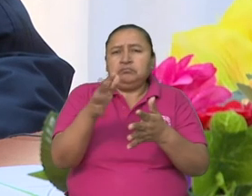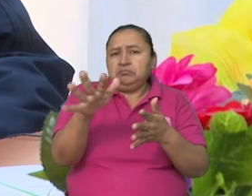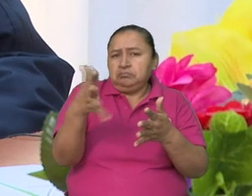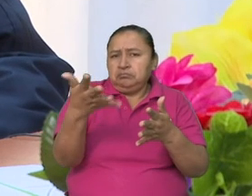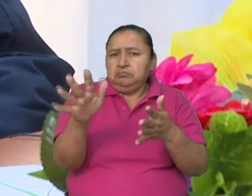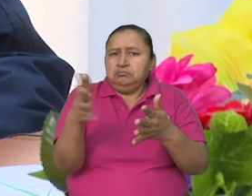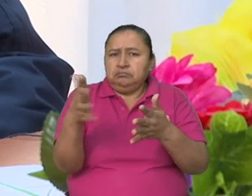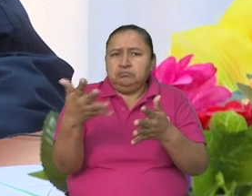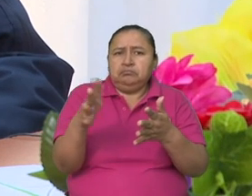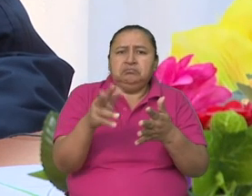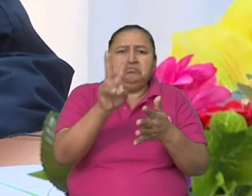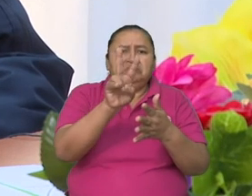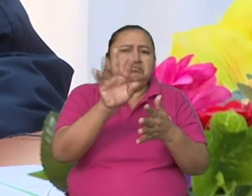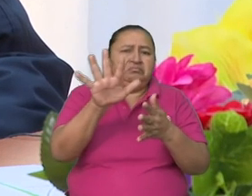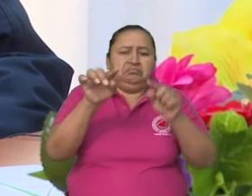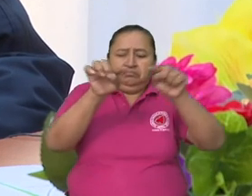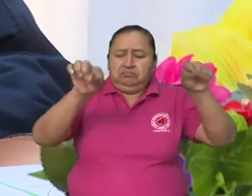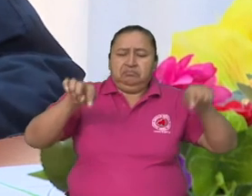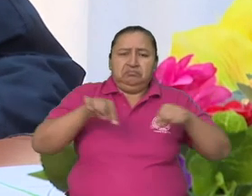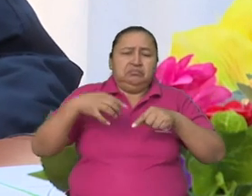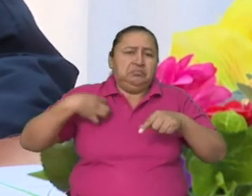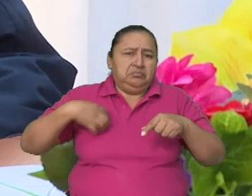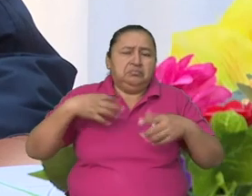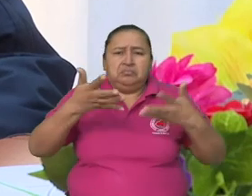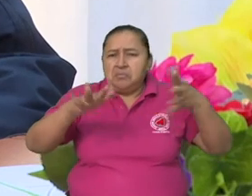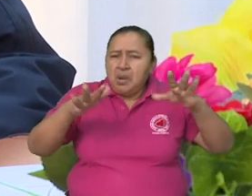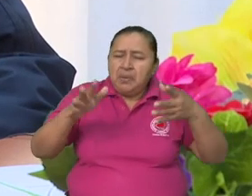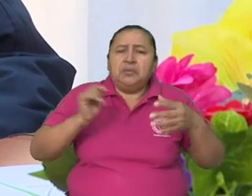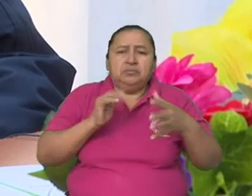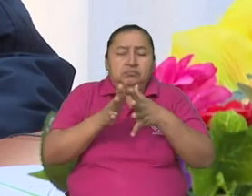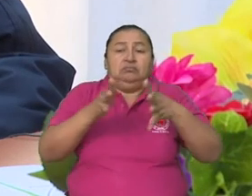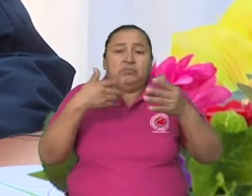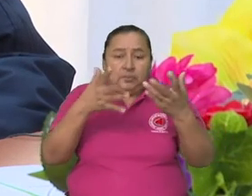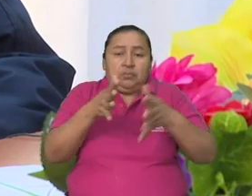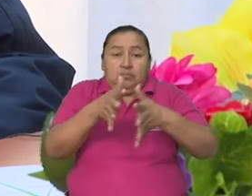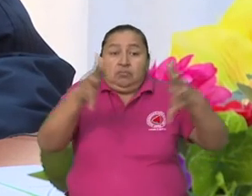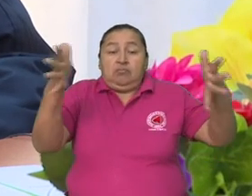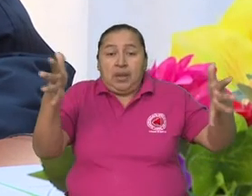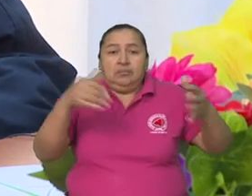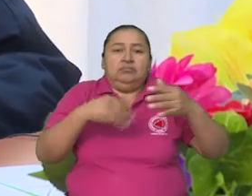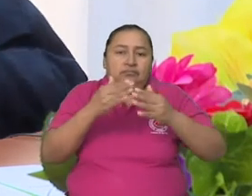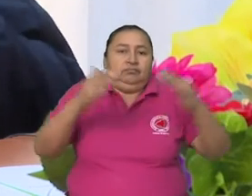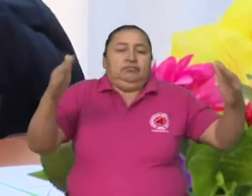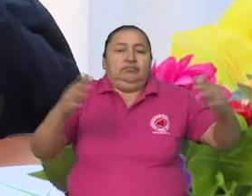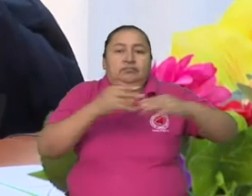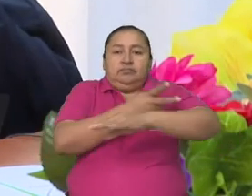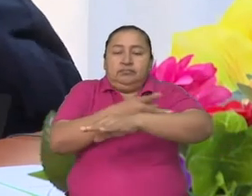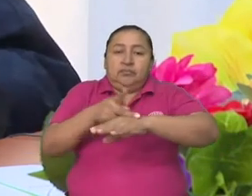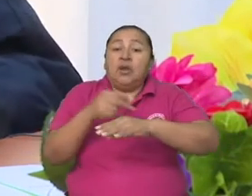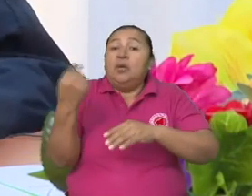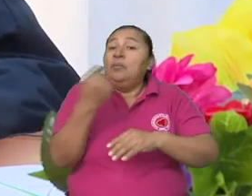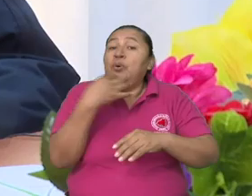aproximadamente como 25 manzanas más para ampliar el puerto, porque solamente lo que